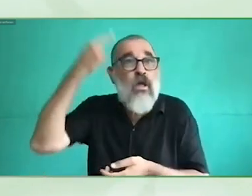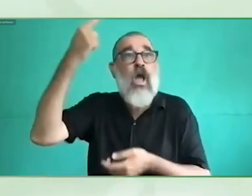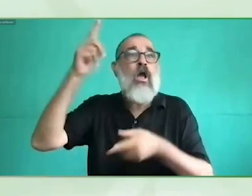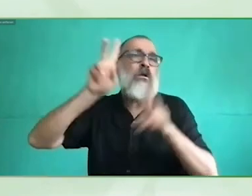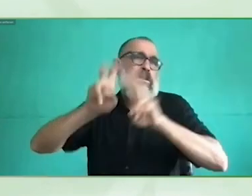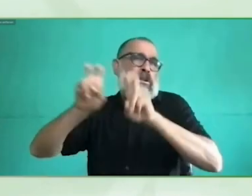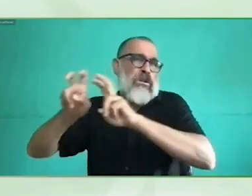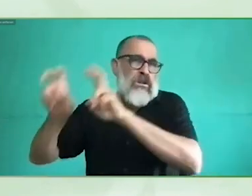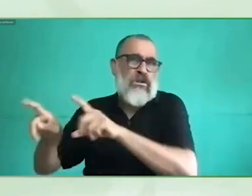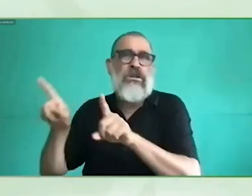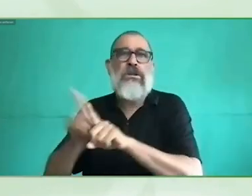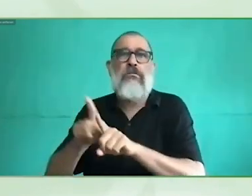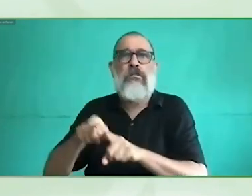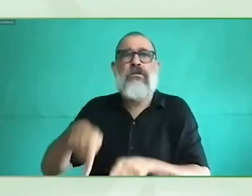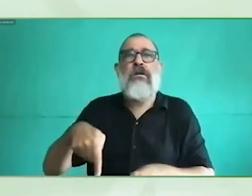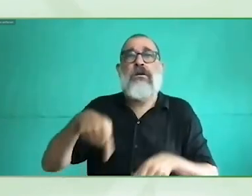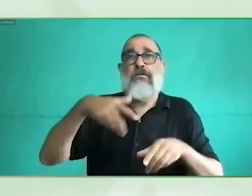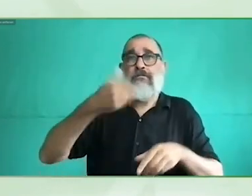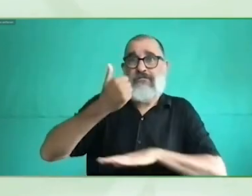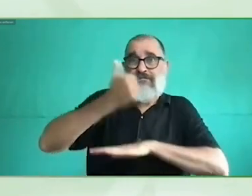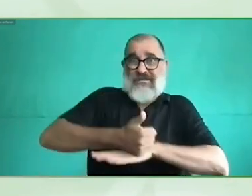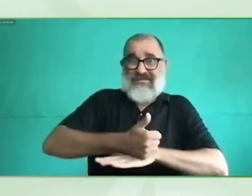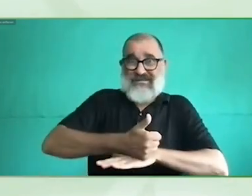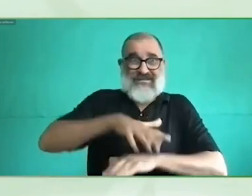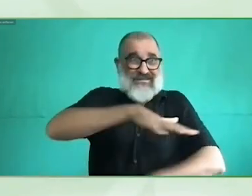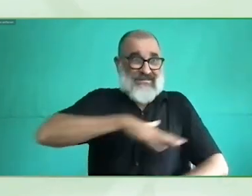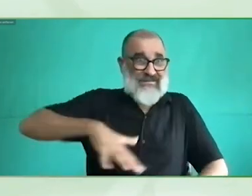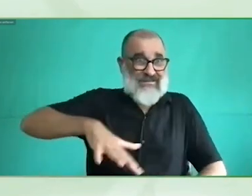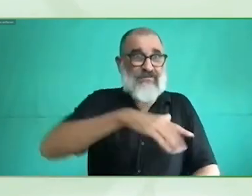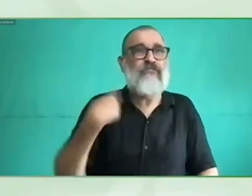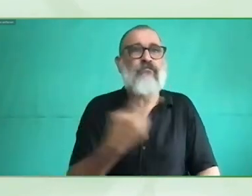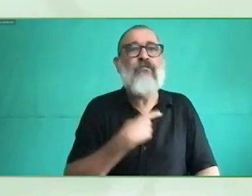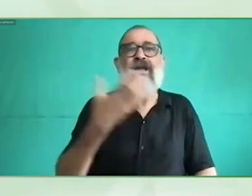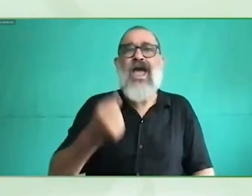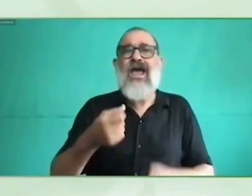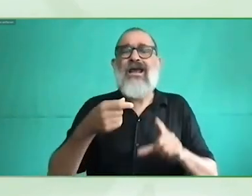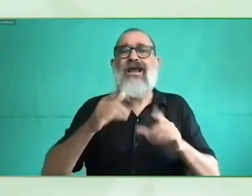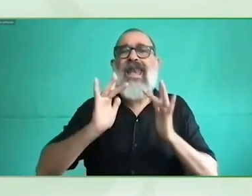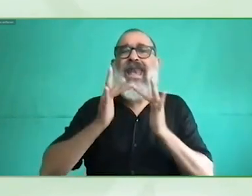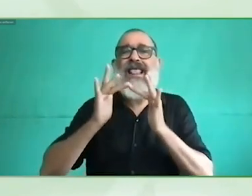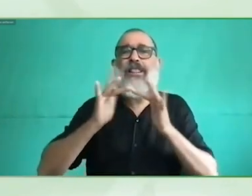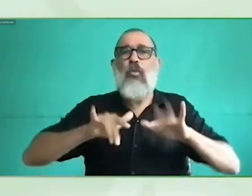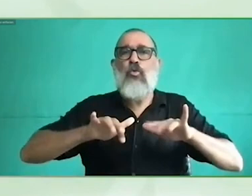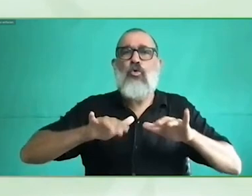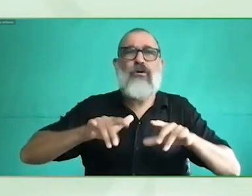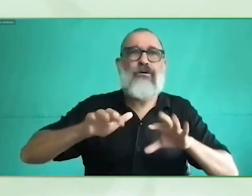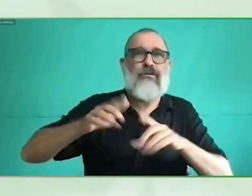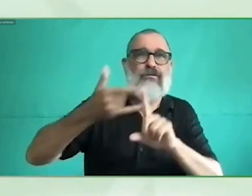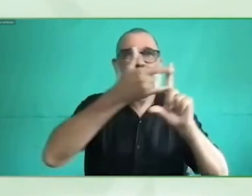aprovechar para para acercarse preguntar intercambiar como decíamos y seguir